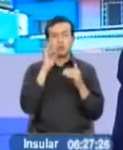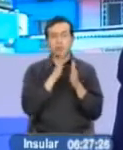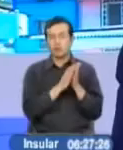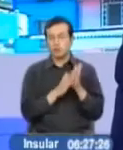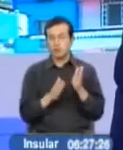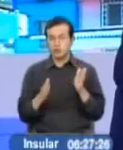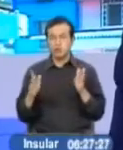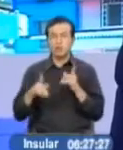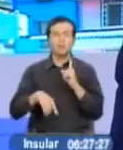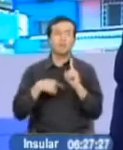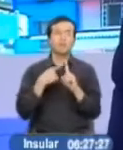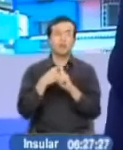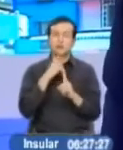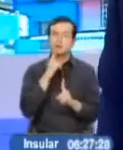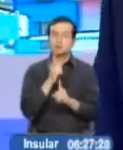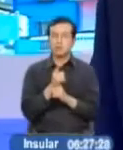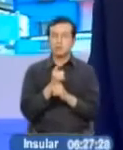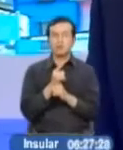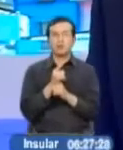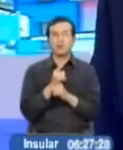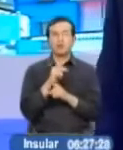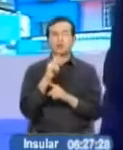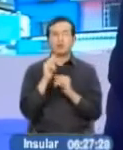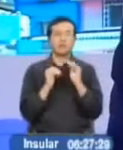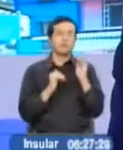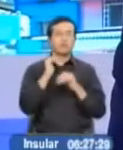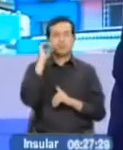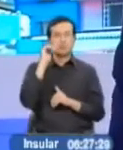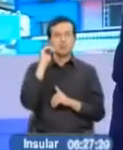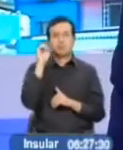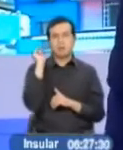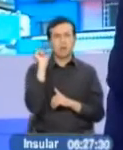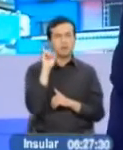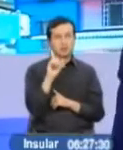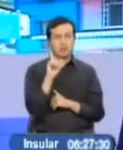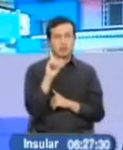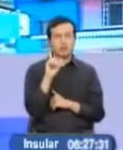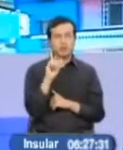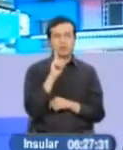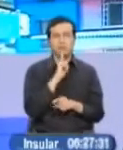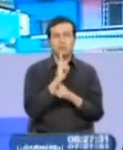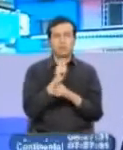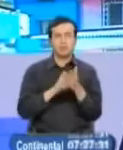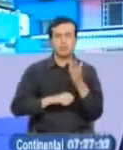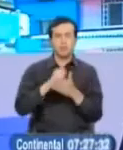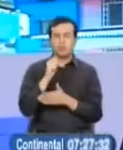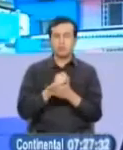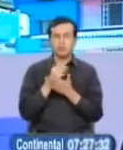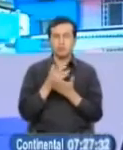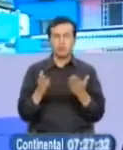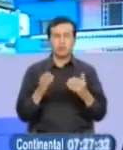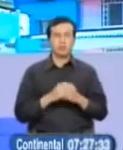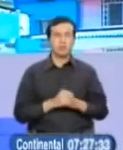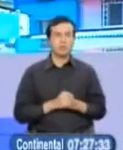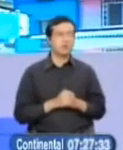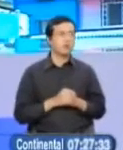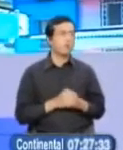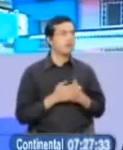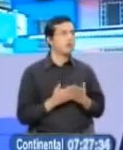tomar adicionalmente a 3 veces el precio que se nos adjudicó el contrato.